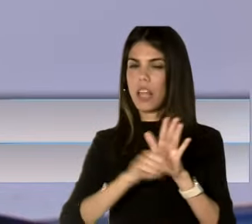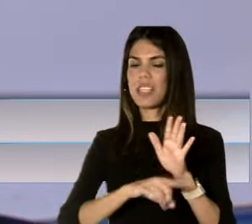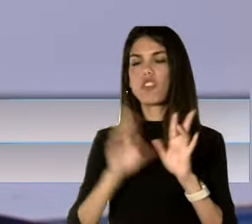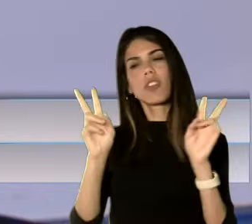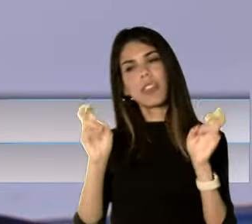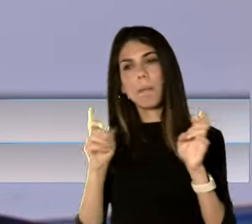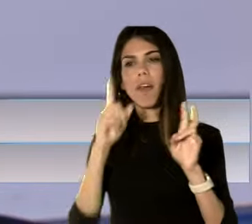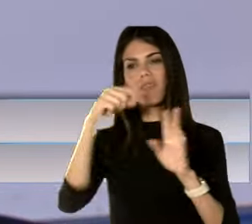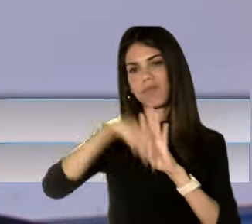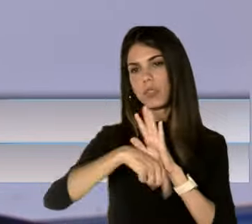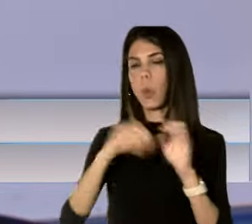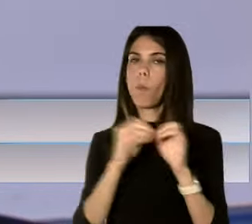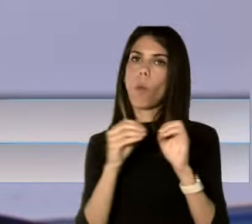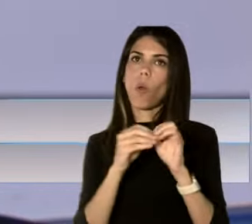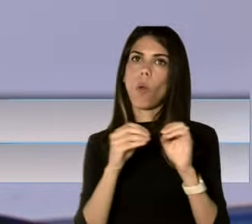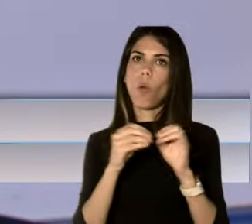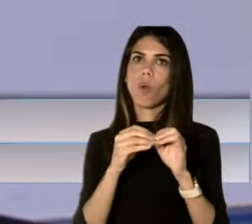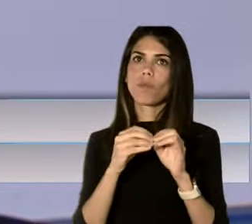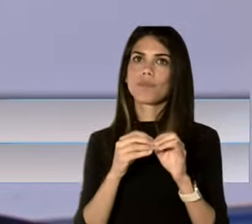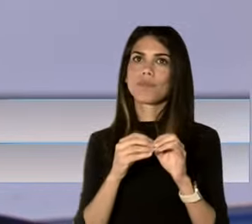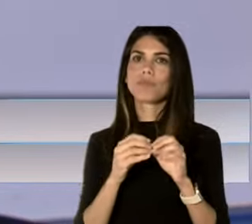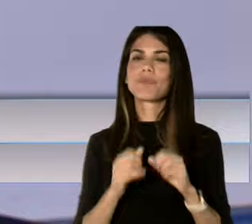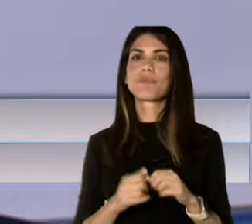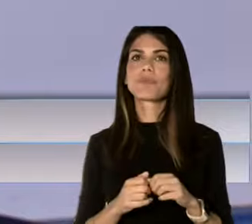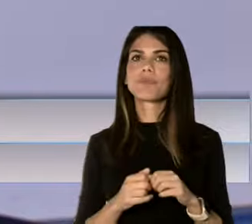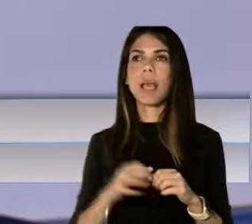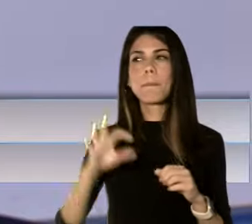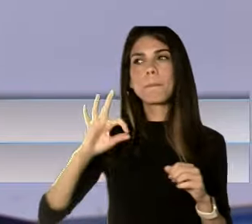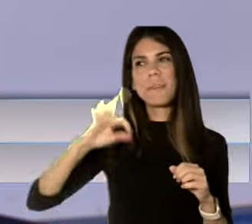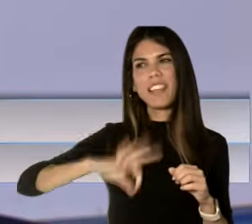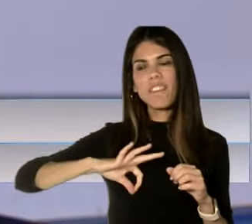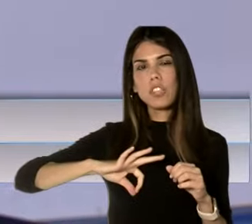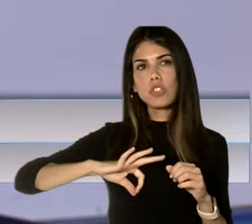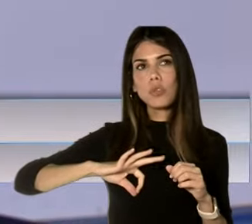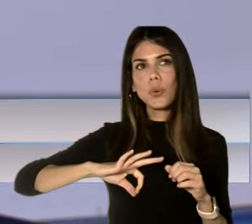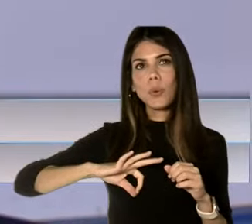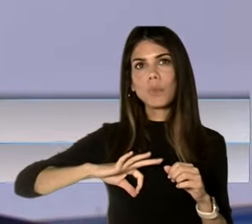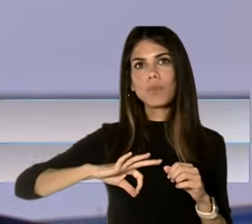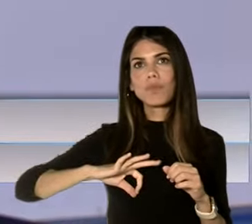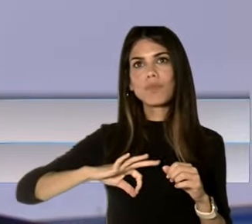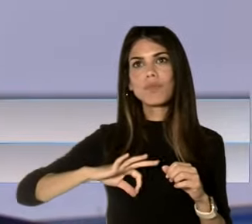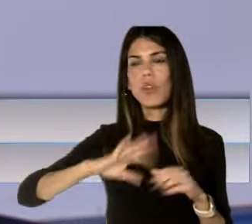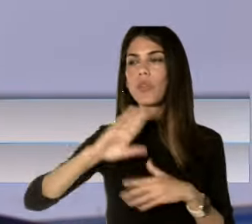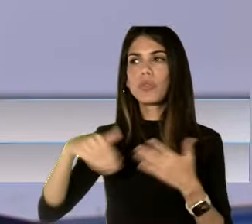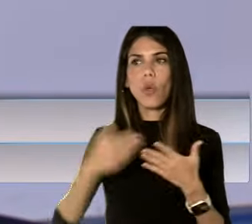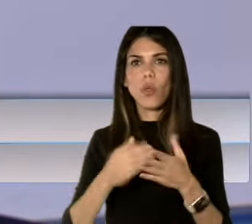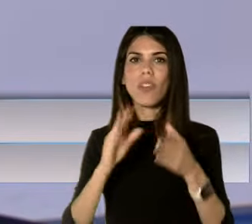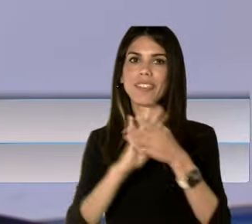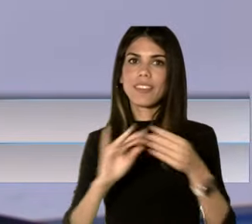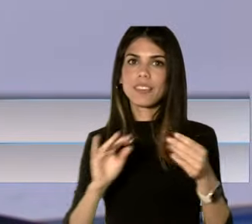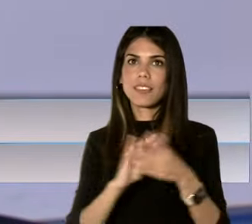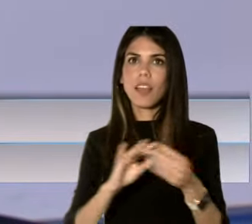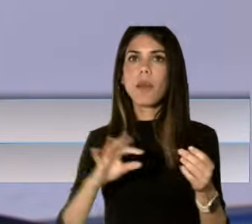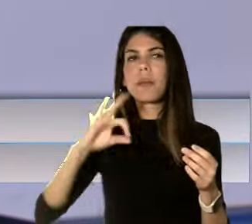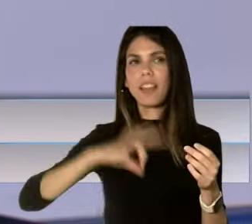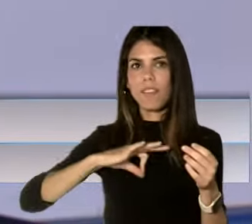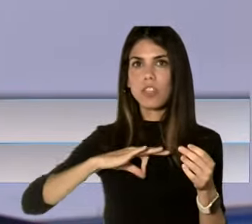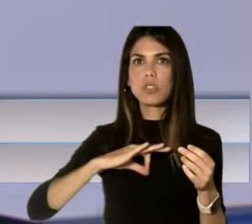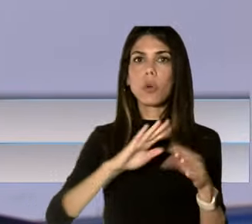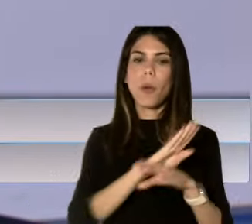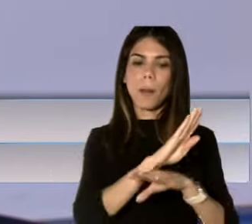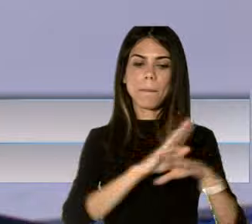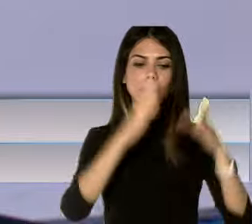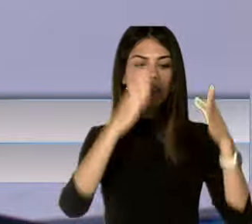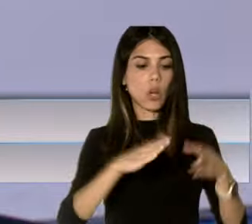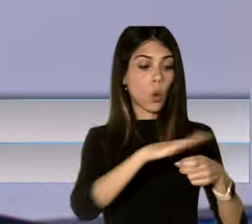beneficios y yo en eso concurro de los beneficios tanto a los a los empresarios locales como a los que verdad vienen a